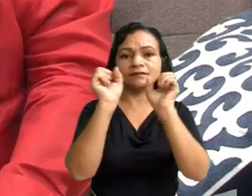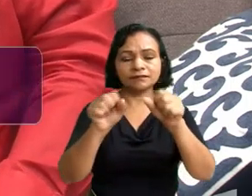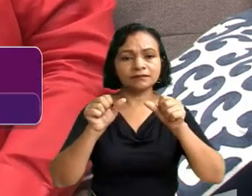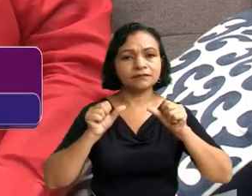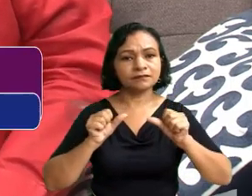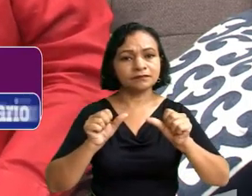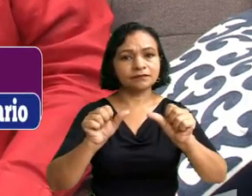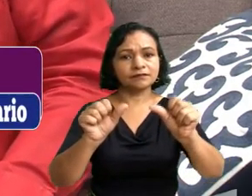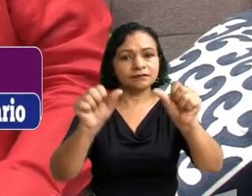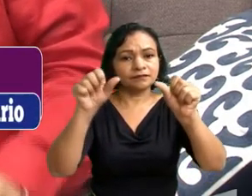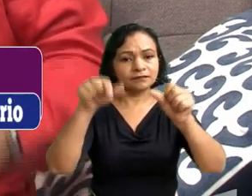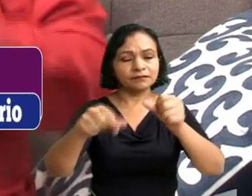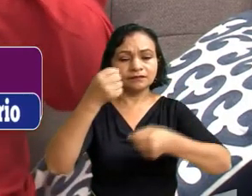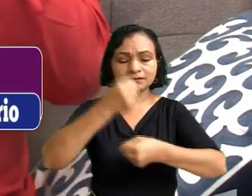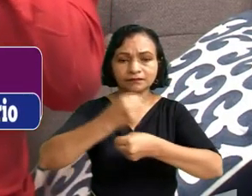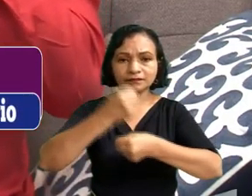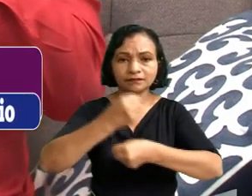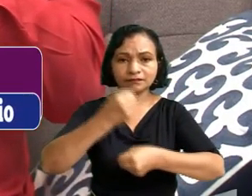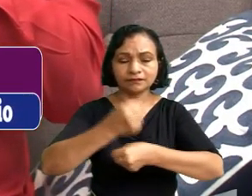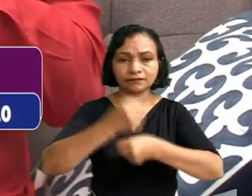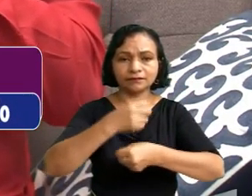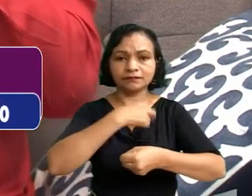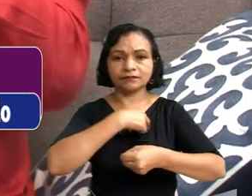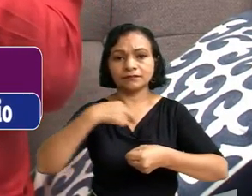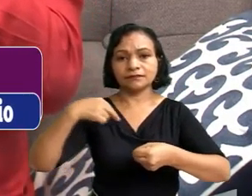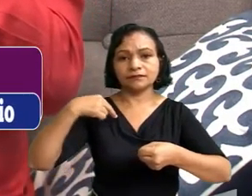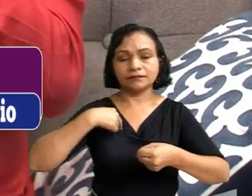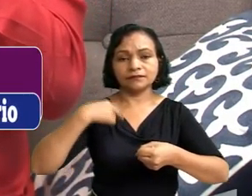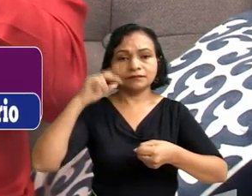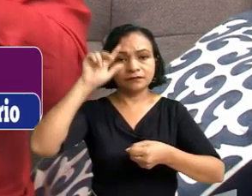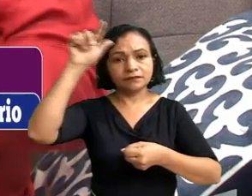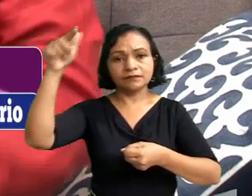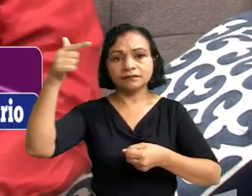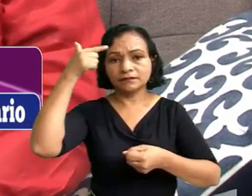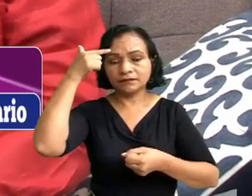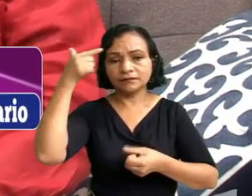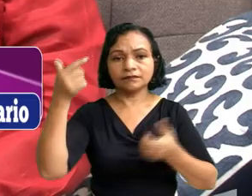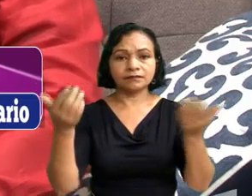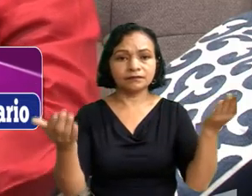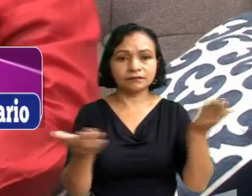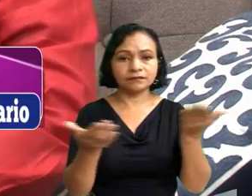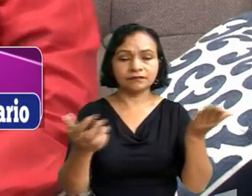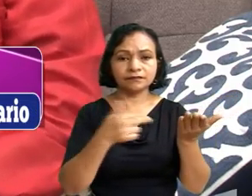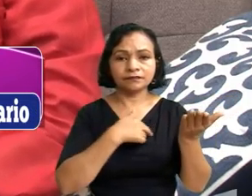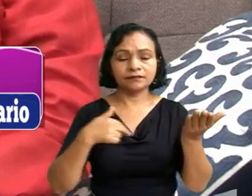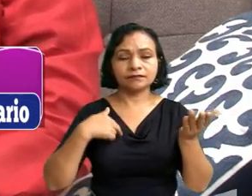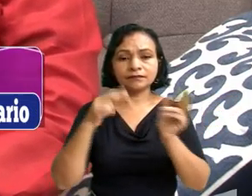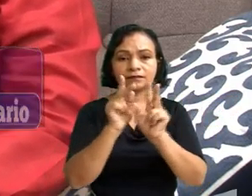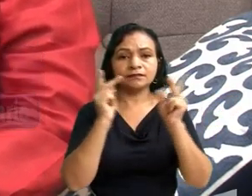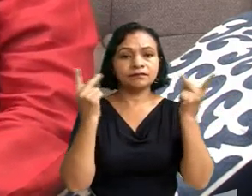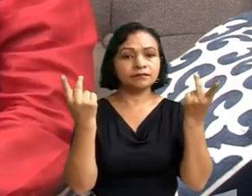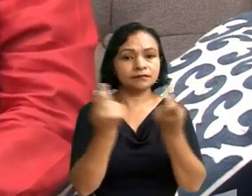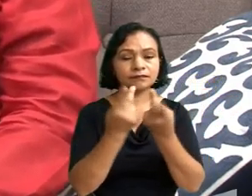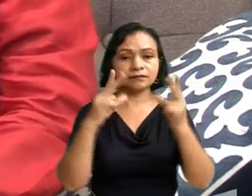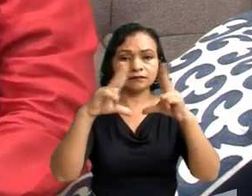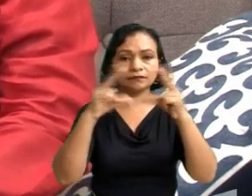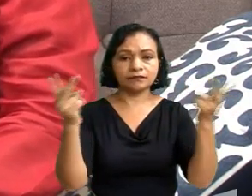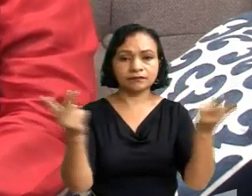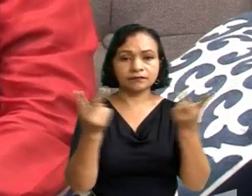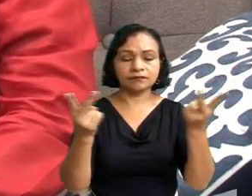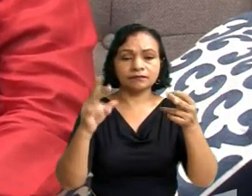continuar en ese trabajo que estamos haciendo como gobierno lo estamos haciendo como pueblo de nicaragua en una